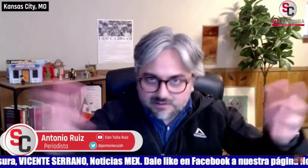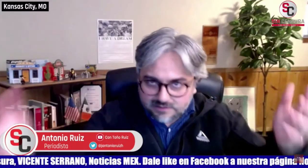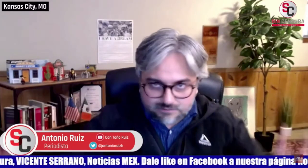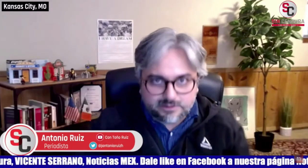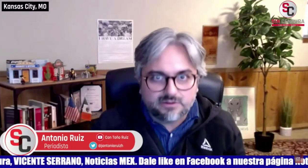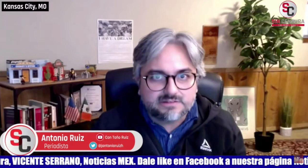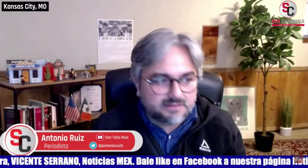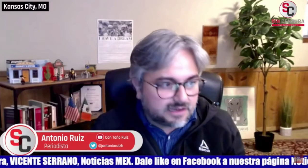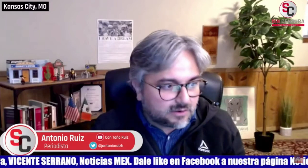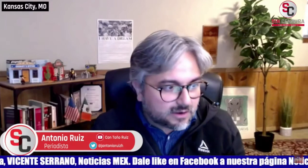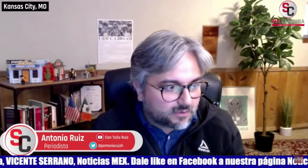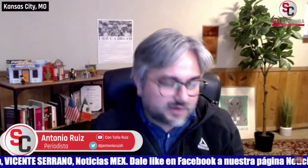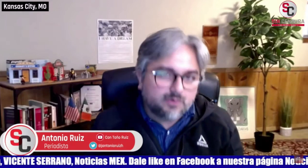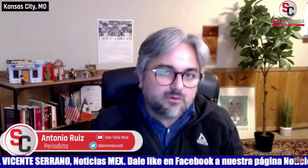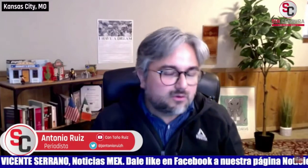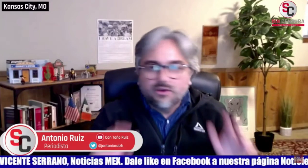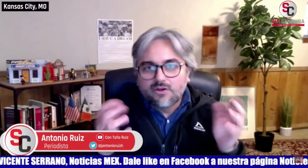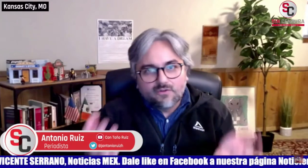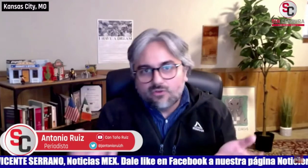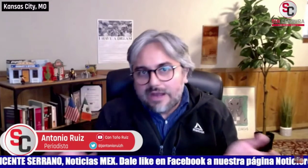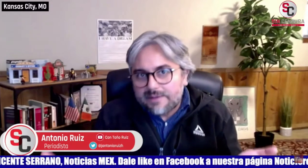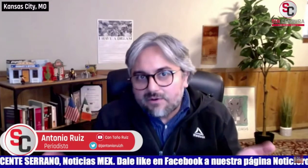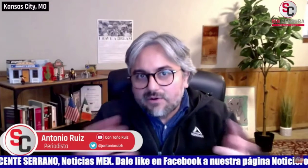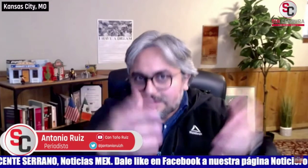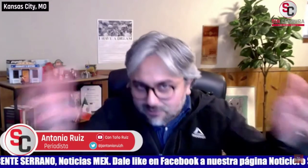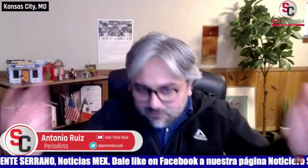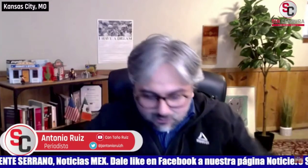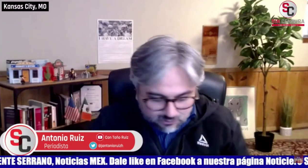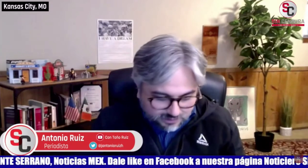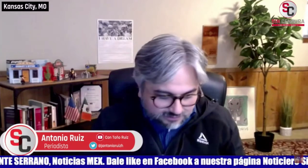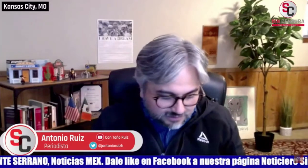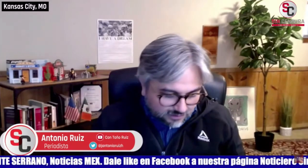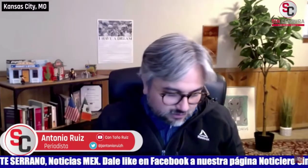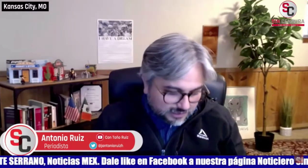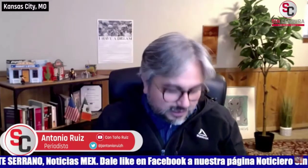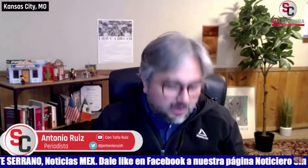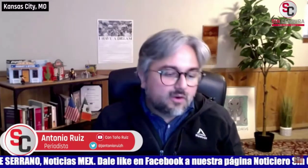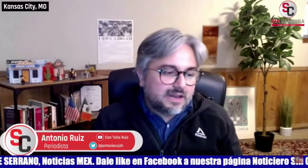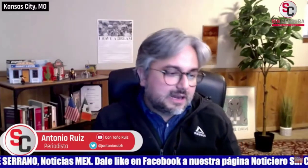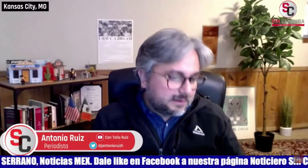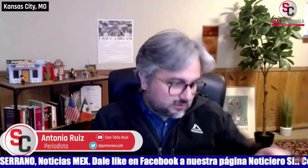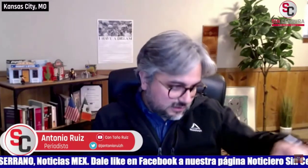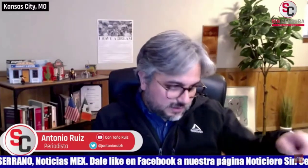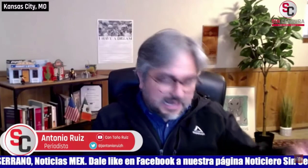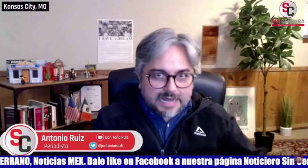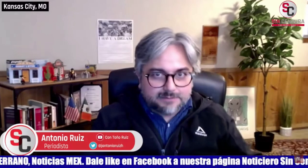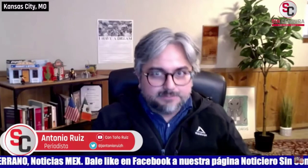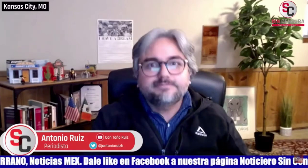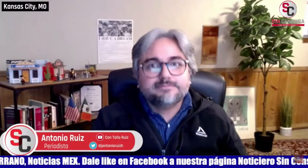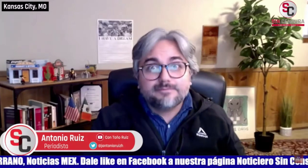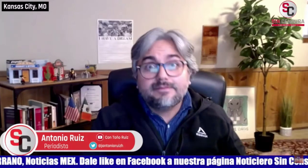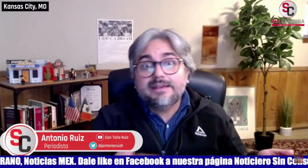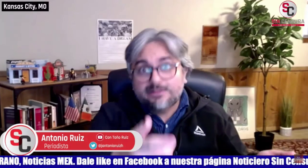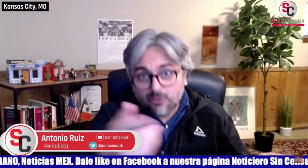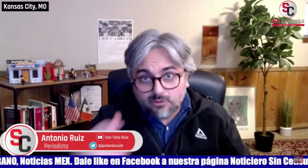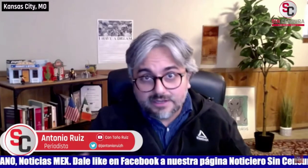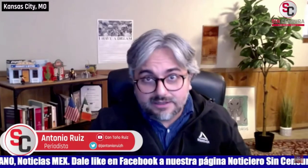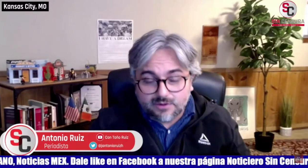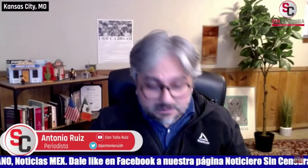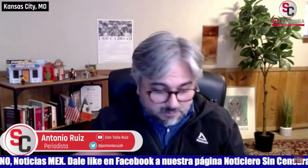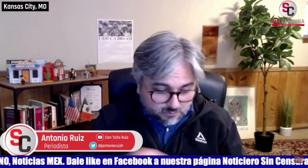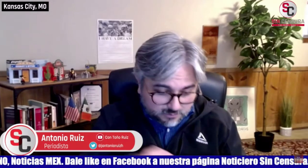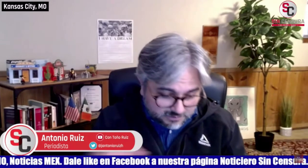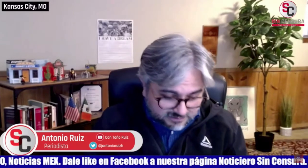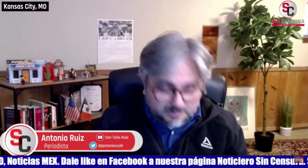Times, ustedes tres periodistas hagan una nota, ¿no? Yo no la veo, ¿no? Que entre nosotros tres, yo te diga, oye, Lina, a ver, tú escribe la A, tú,